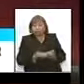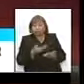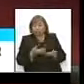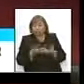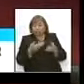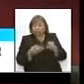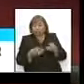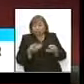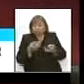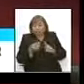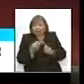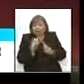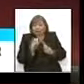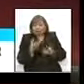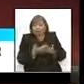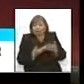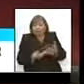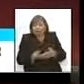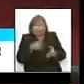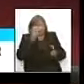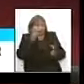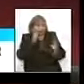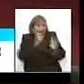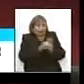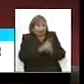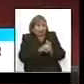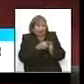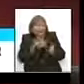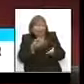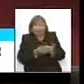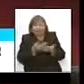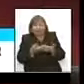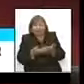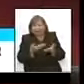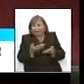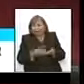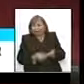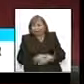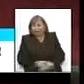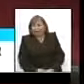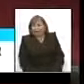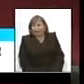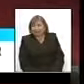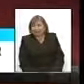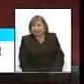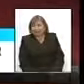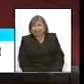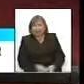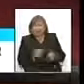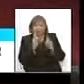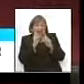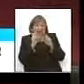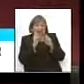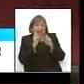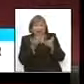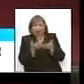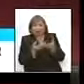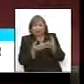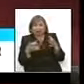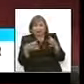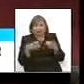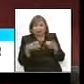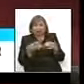cosa es lo principal. Por ejemplo, en la parte que somete a consulta, opinión del